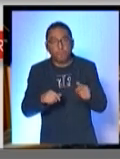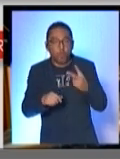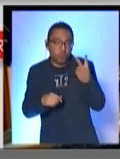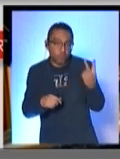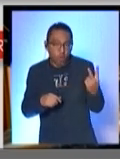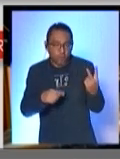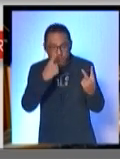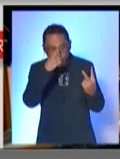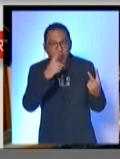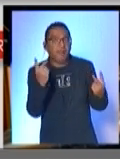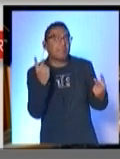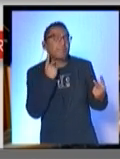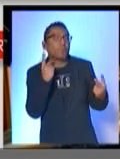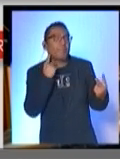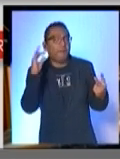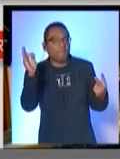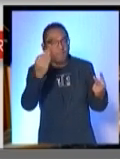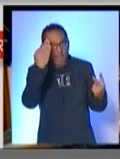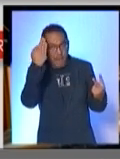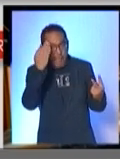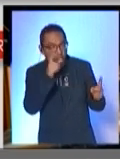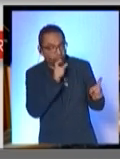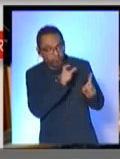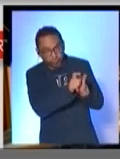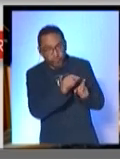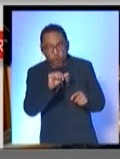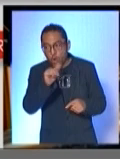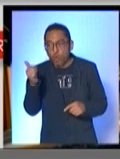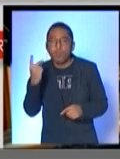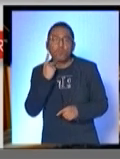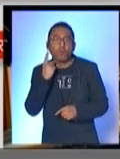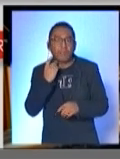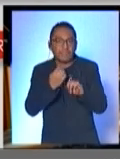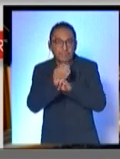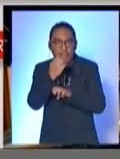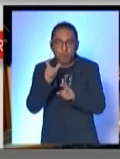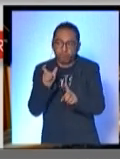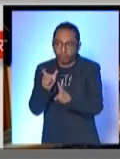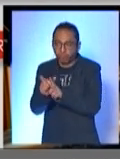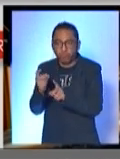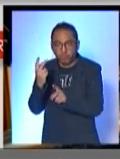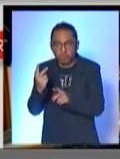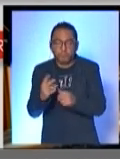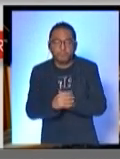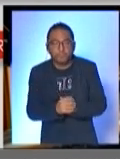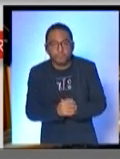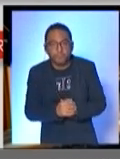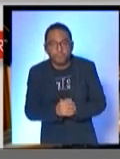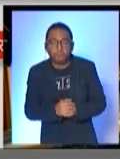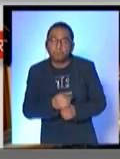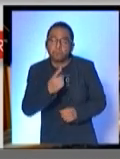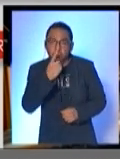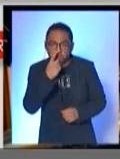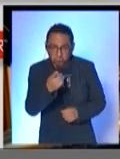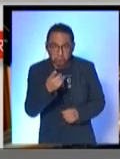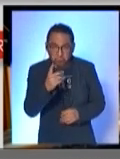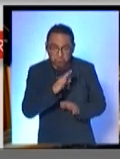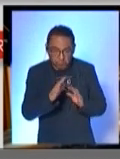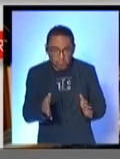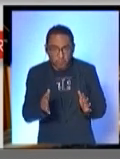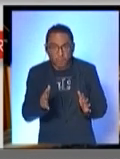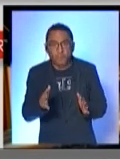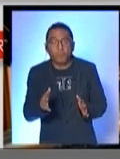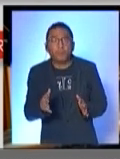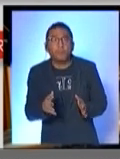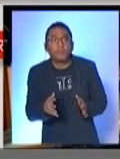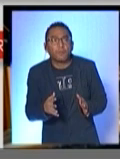otorgadas a diputaciones federales y 2 a diputaciones locales. Ratificar que se tienen designación de